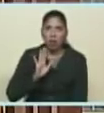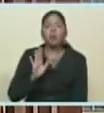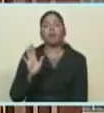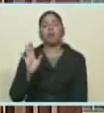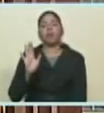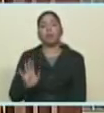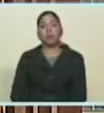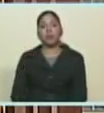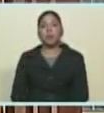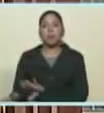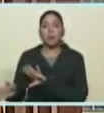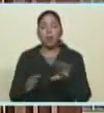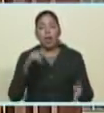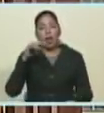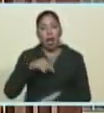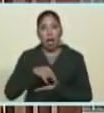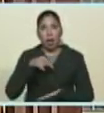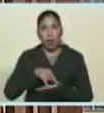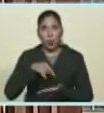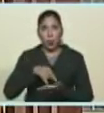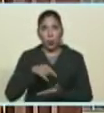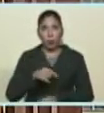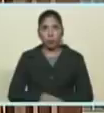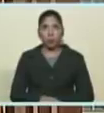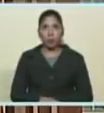Carabobo, Rafael Lacaba.